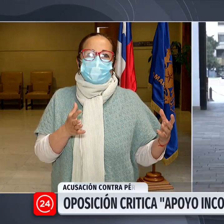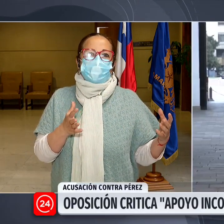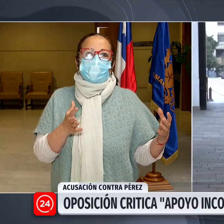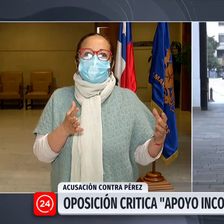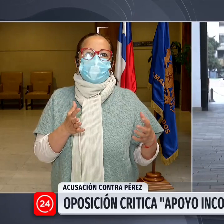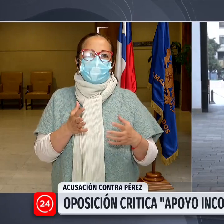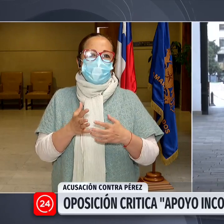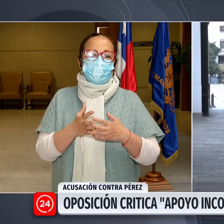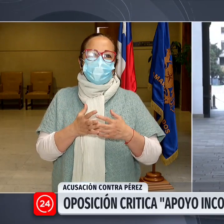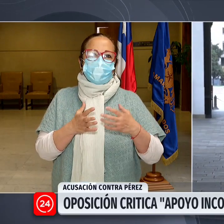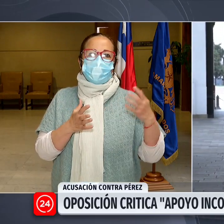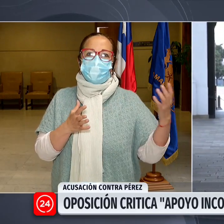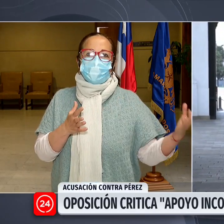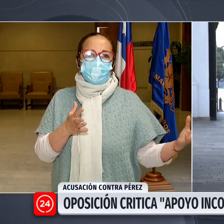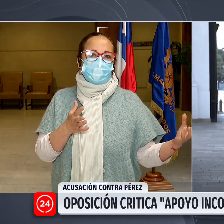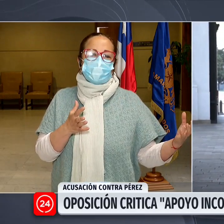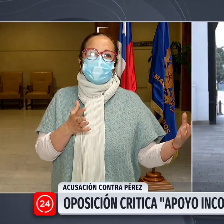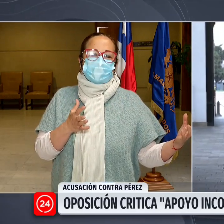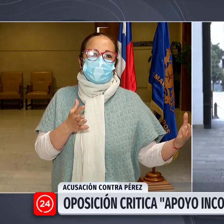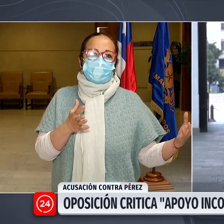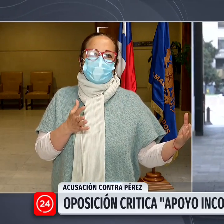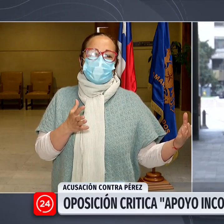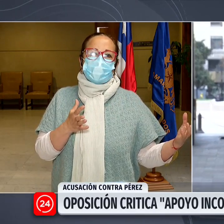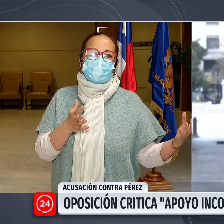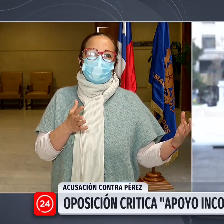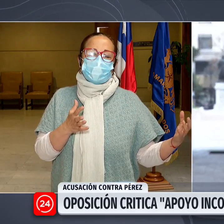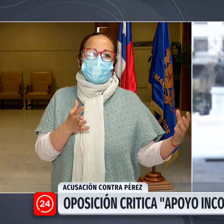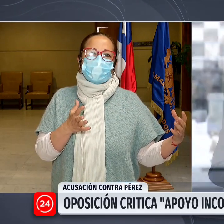las complicaciones que ha planteado incluso 5 informes